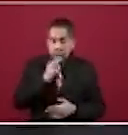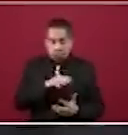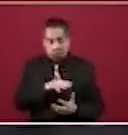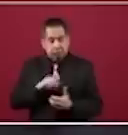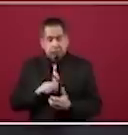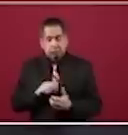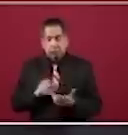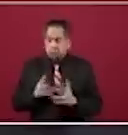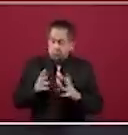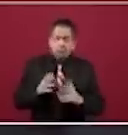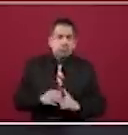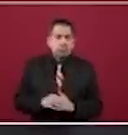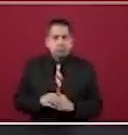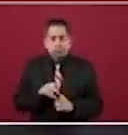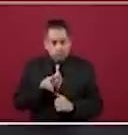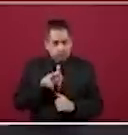1,000 millones de dólares. Esto es de